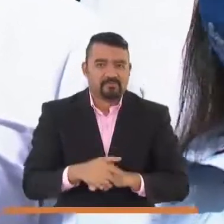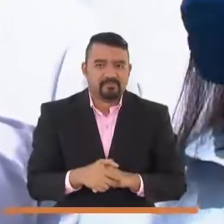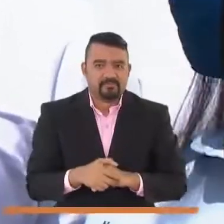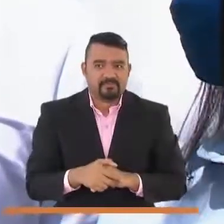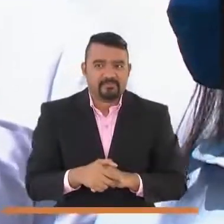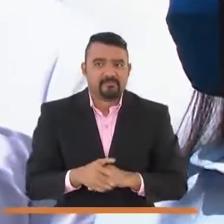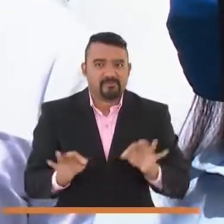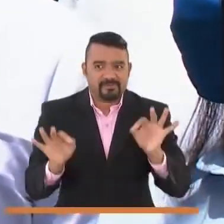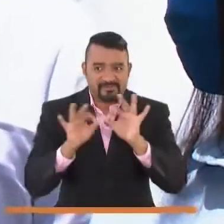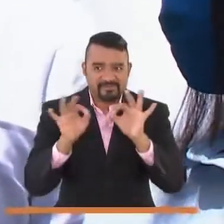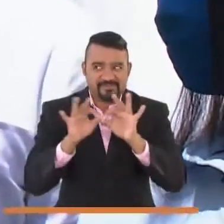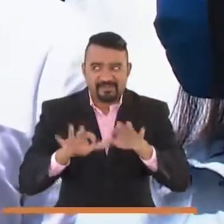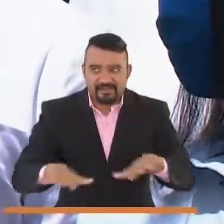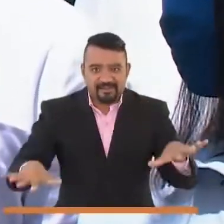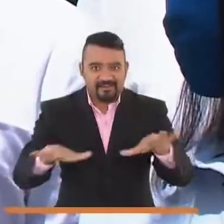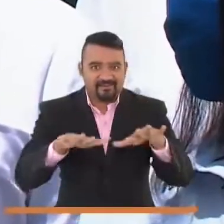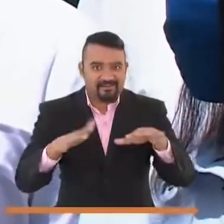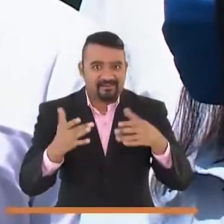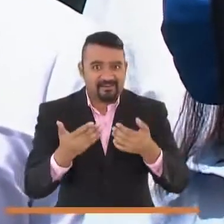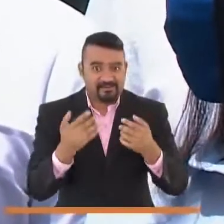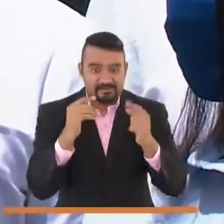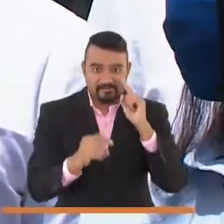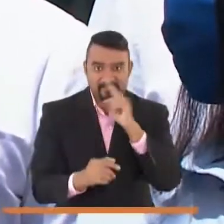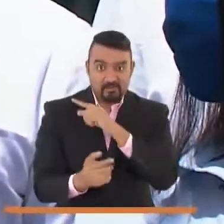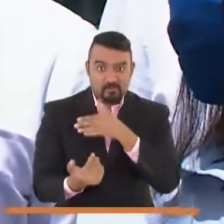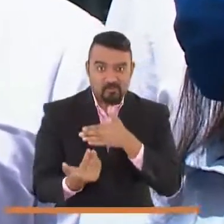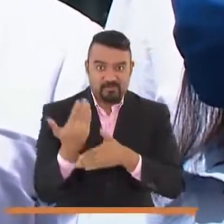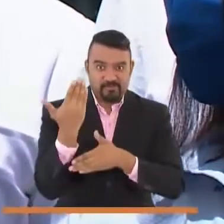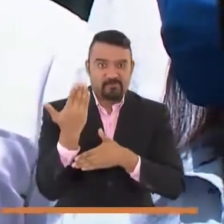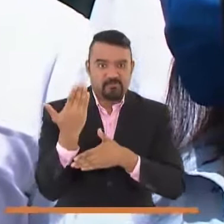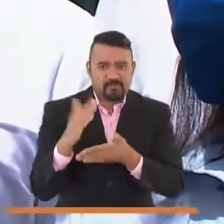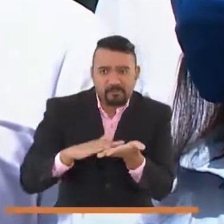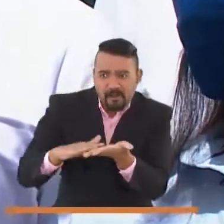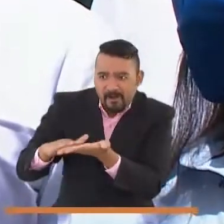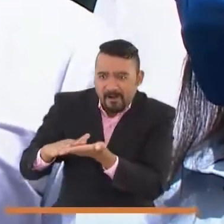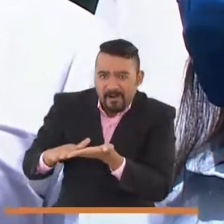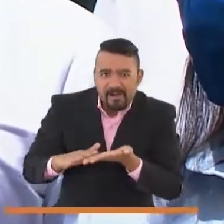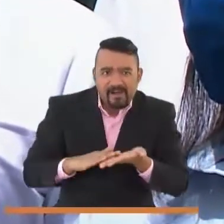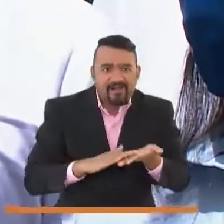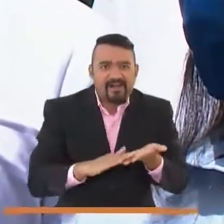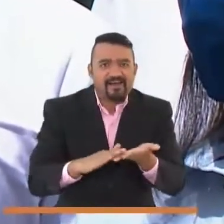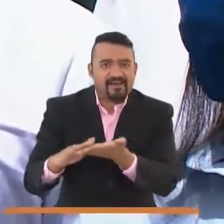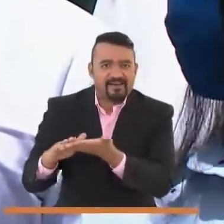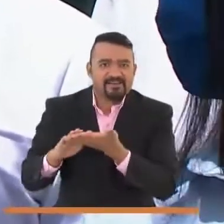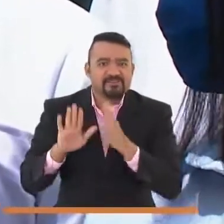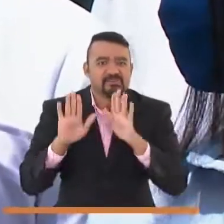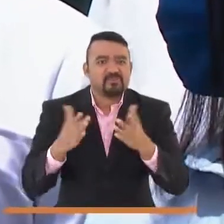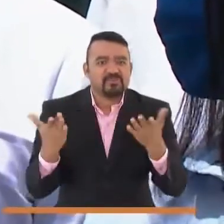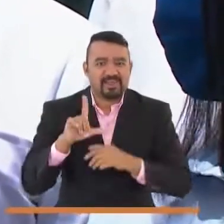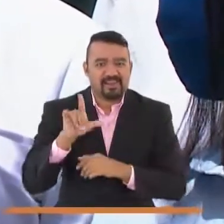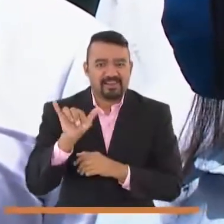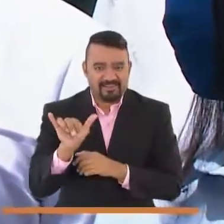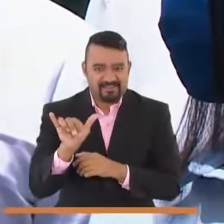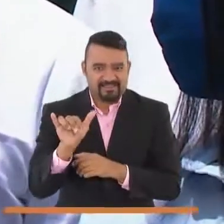estas importantes obras y sobre todo de esta emblemática obra del Pasaje de Ley de